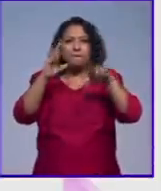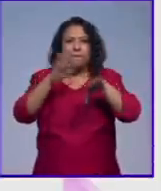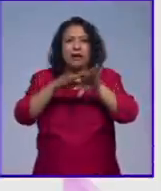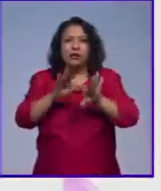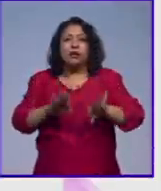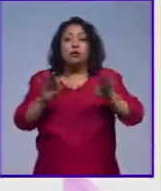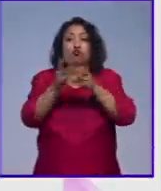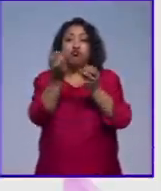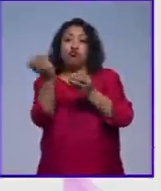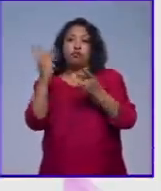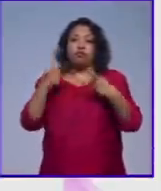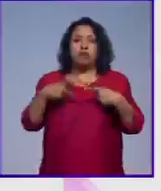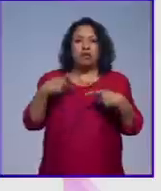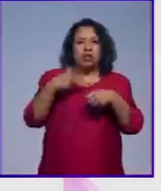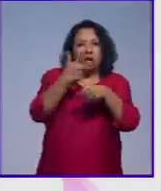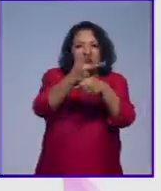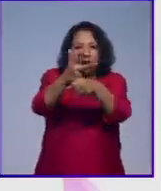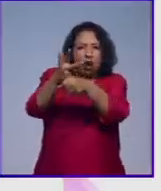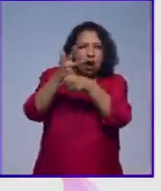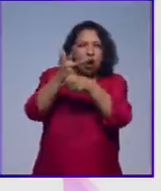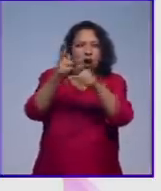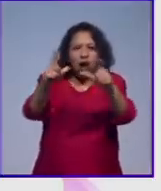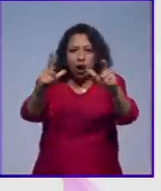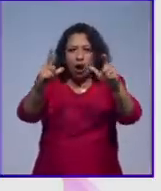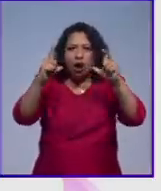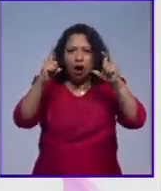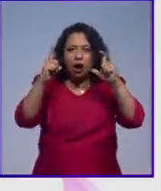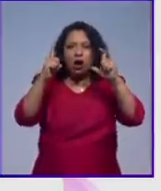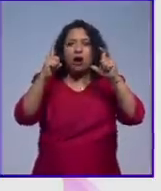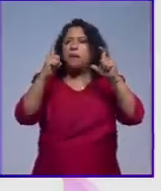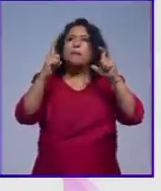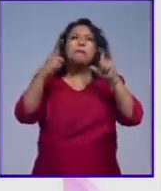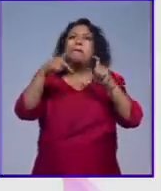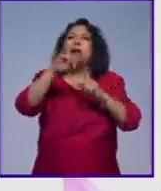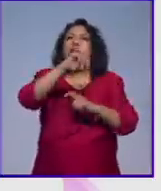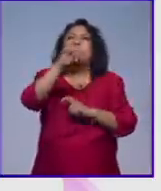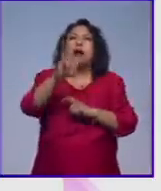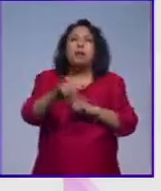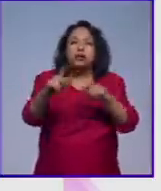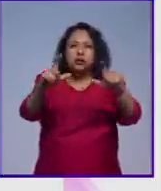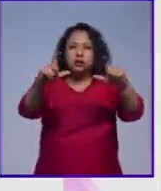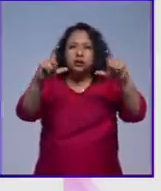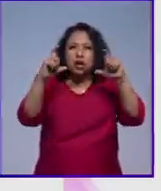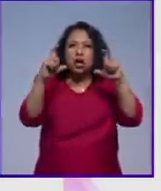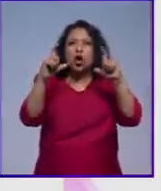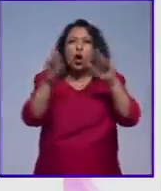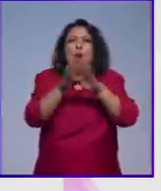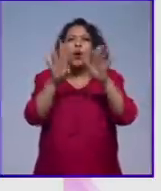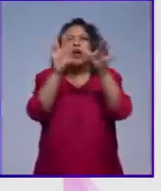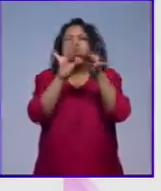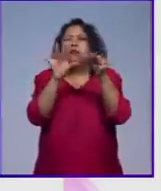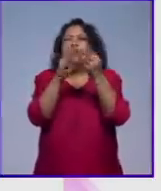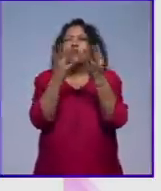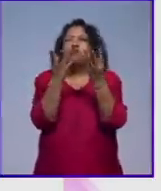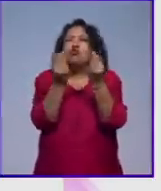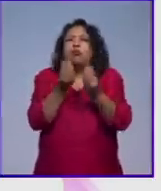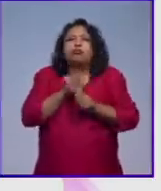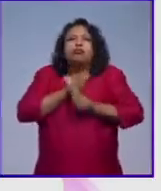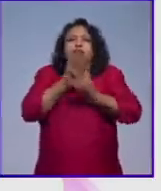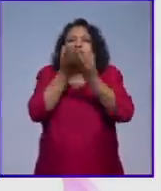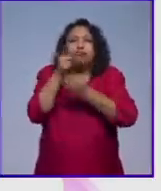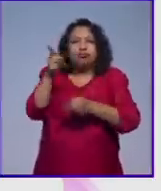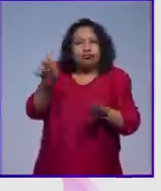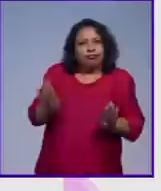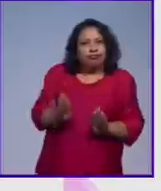Muchos cineastas usan el close-up, pero nunca ese close está contando tanto como en